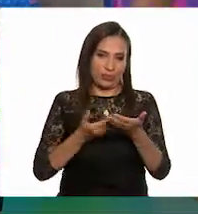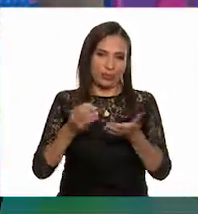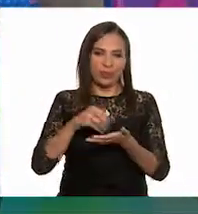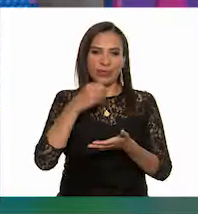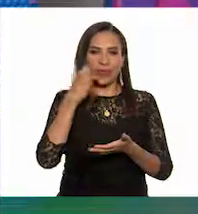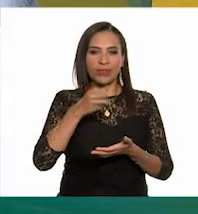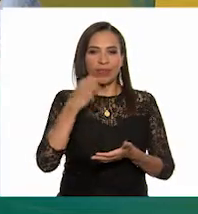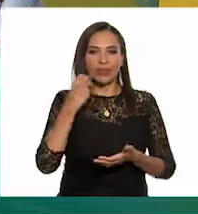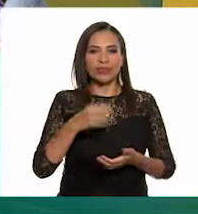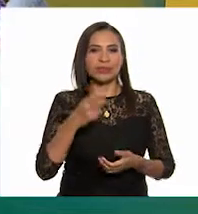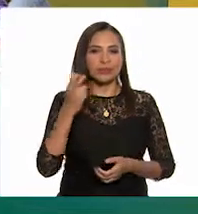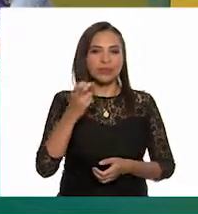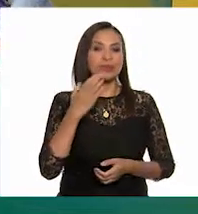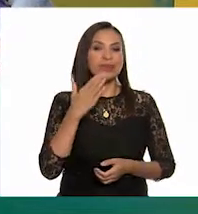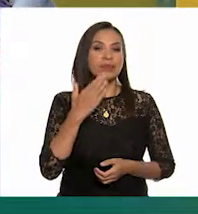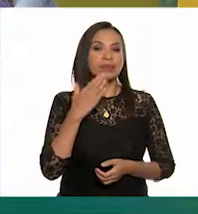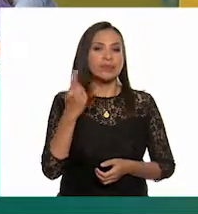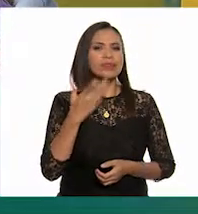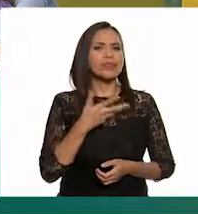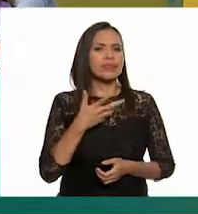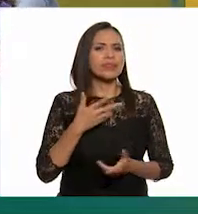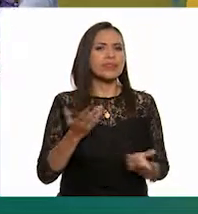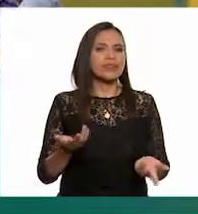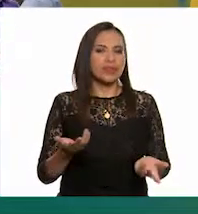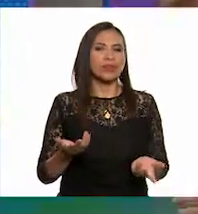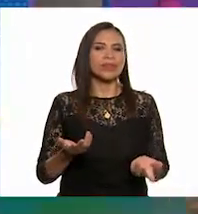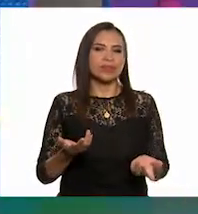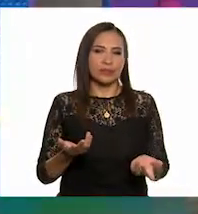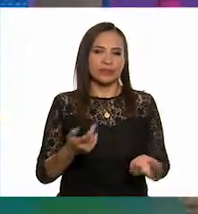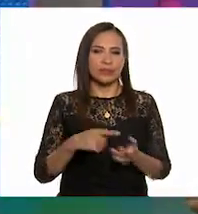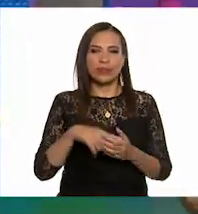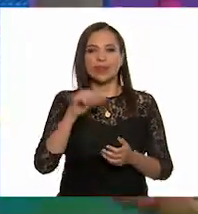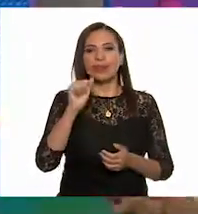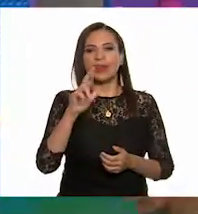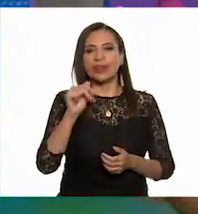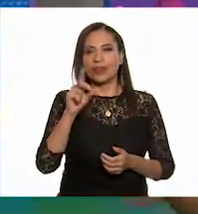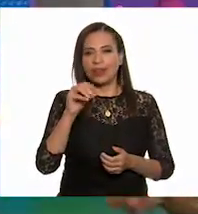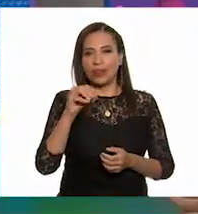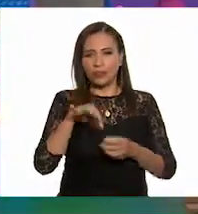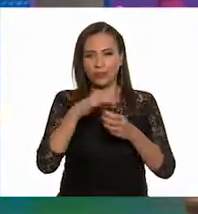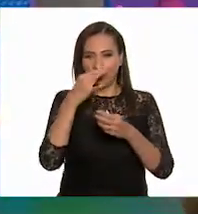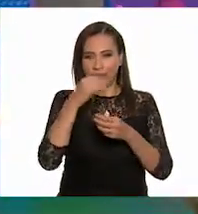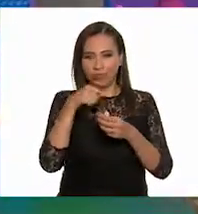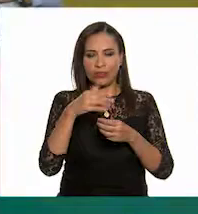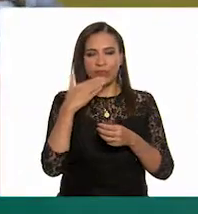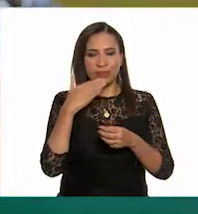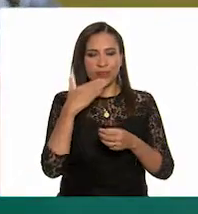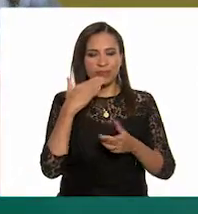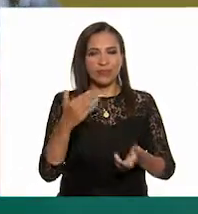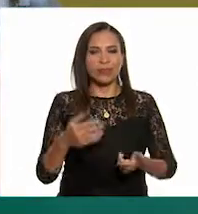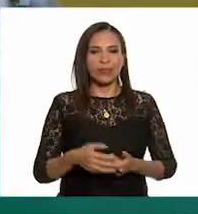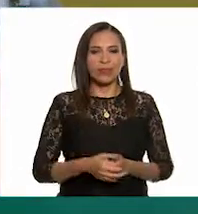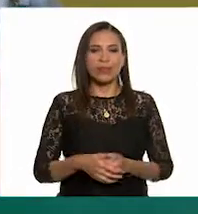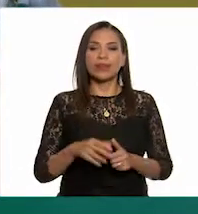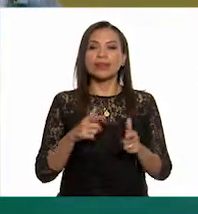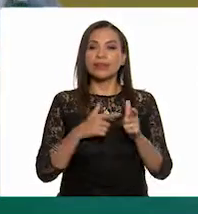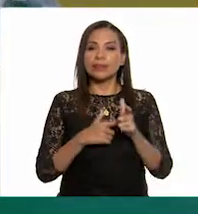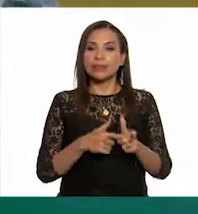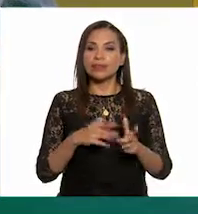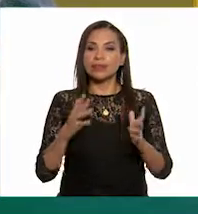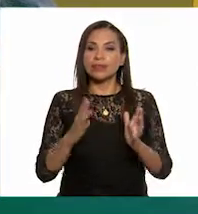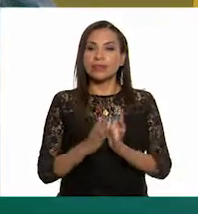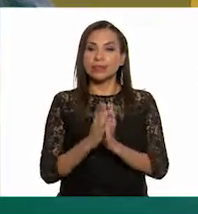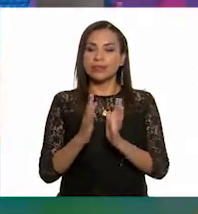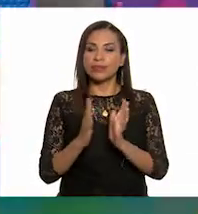gustan. Esas amaneces que tienen allá. Gracias. Arándanos, mira, muy bien. Muy bien, perfecto. Sigamos